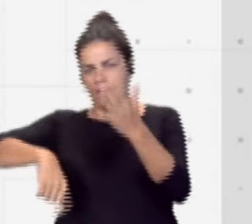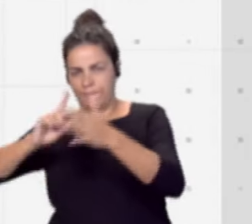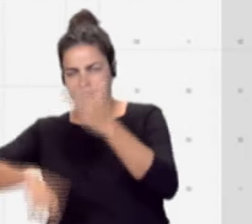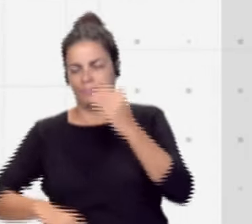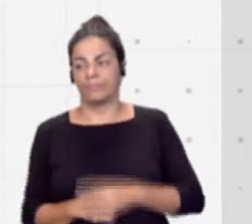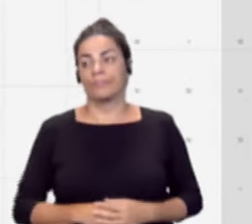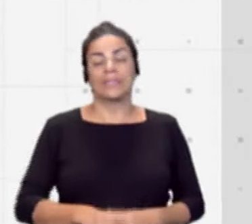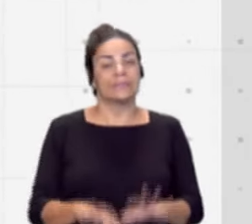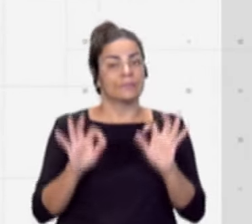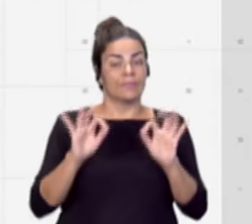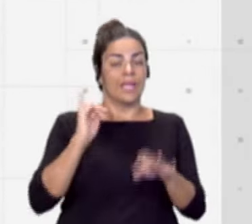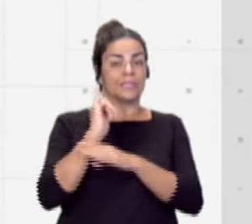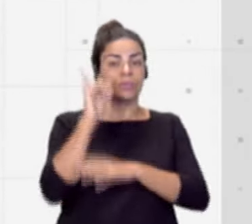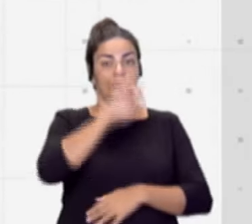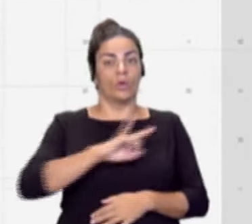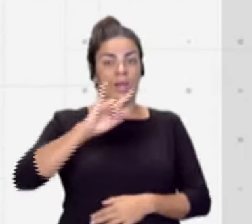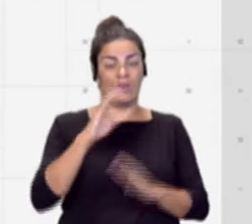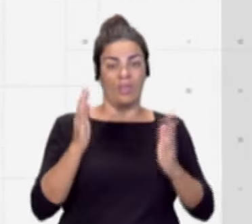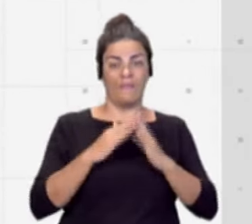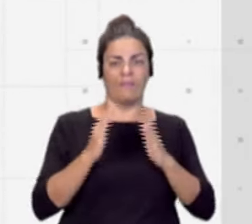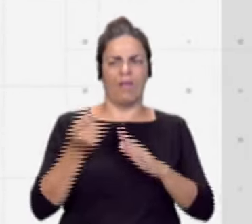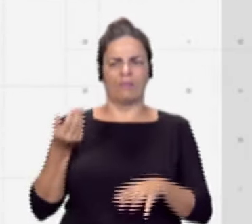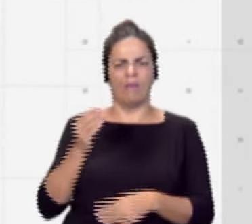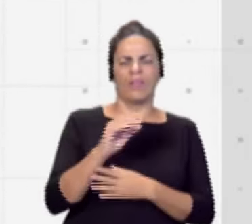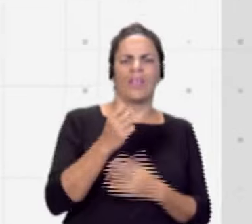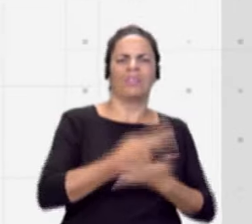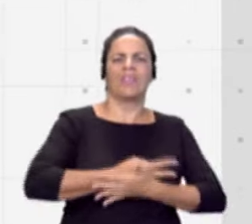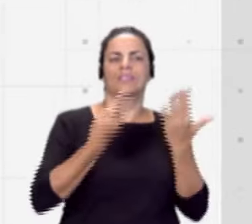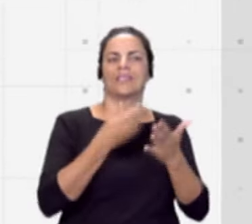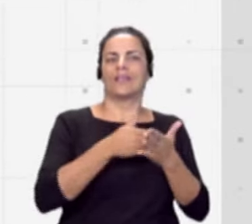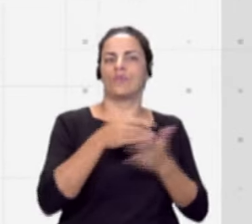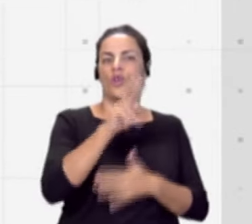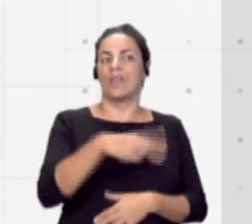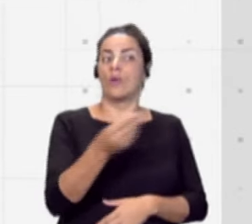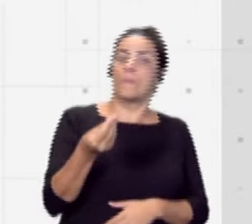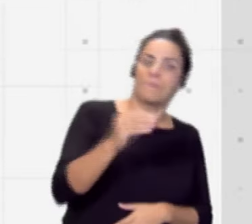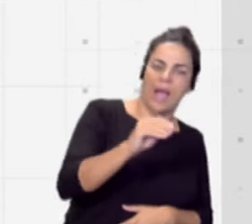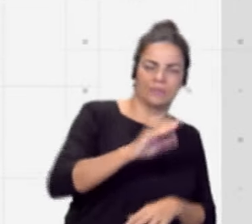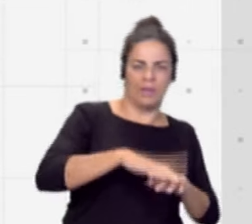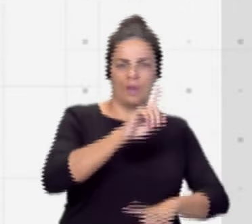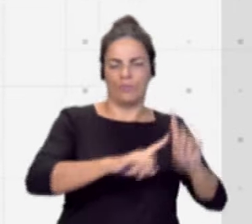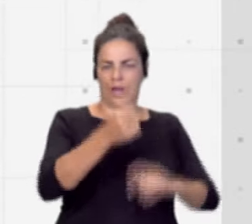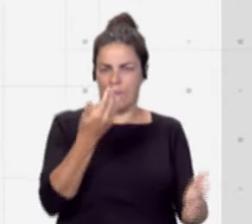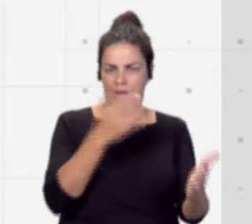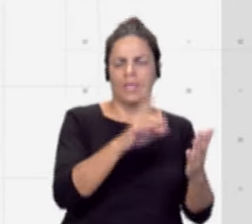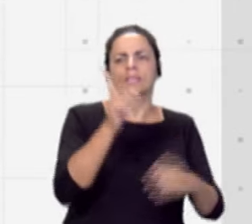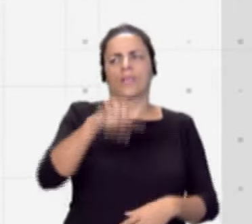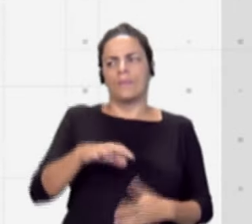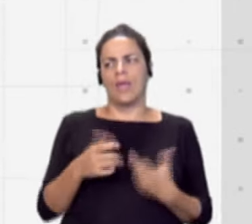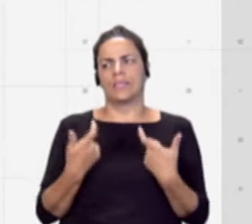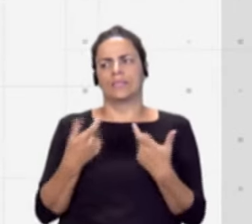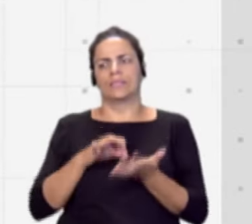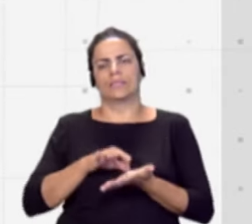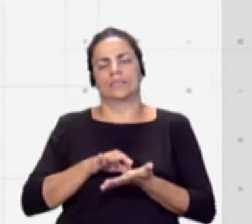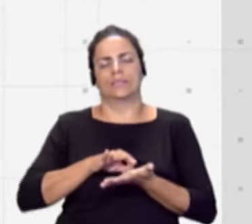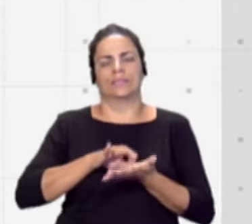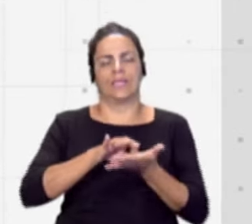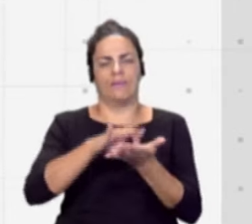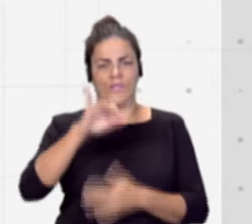Canario de la Vivienda tendrá 17 millones de euros más para hacer frente a este problema. Crecen también las partidas del Servicio Canario de Salud